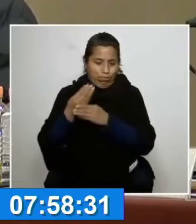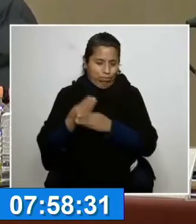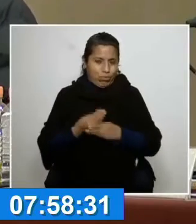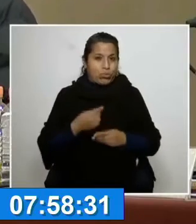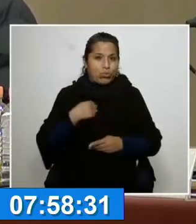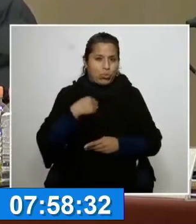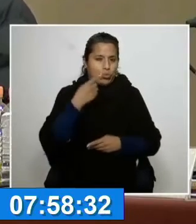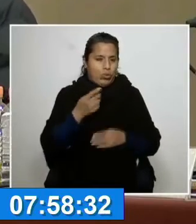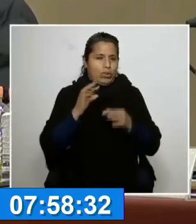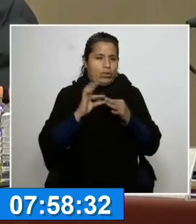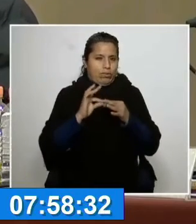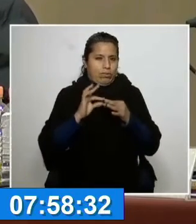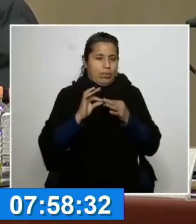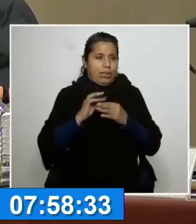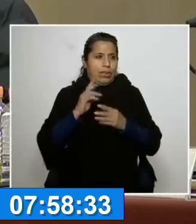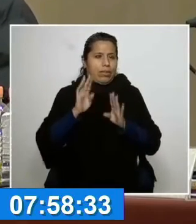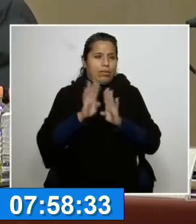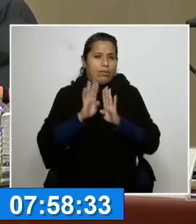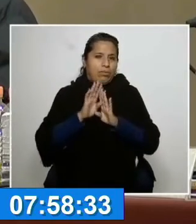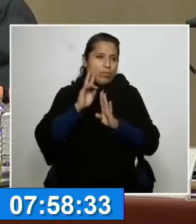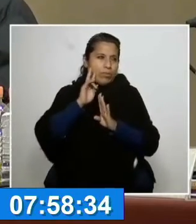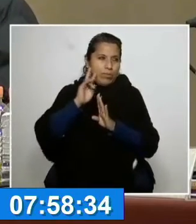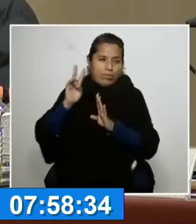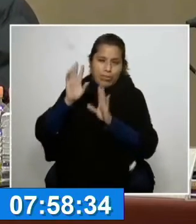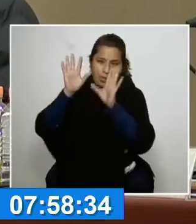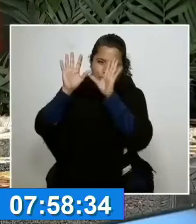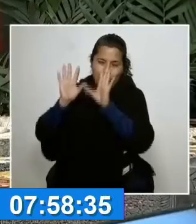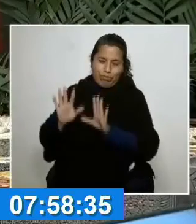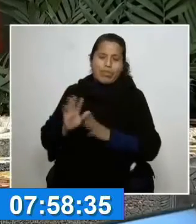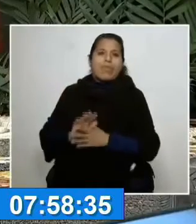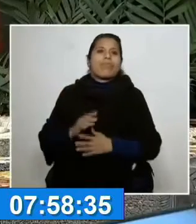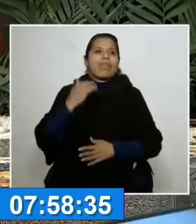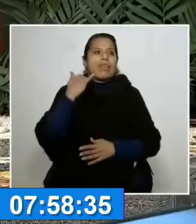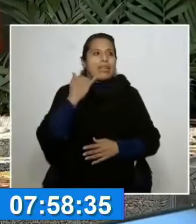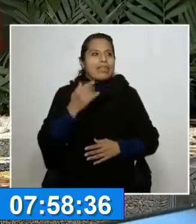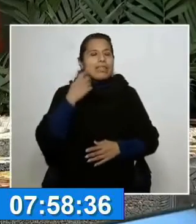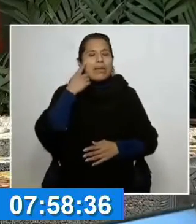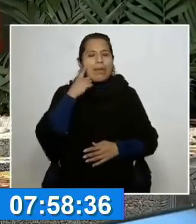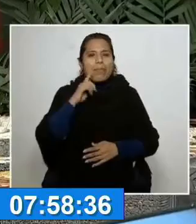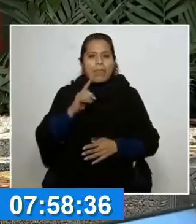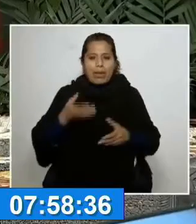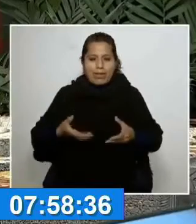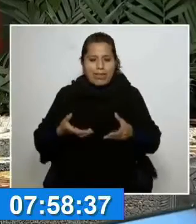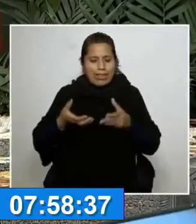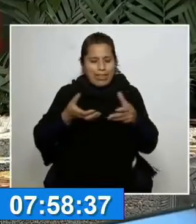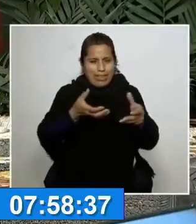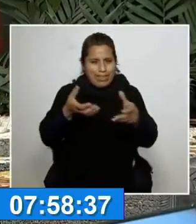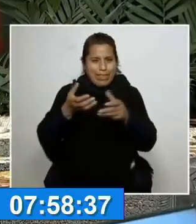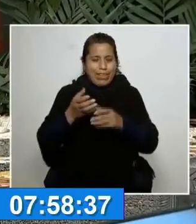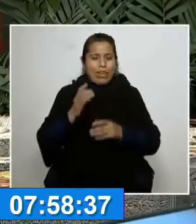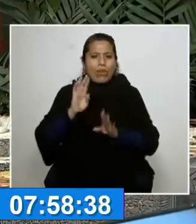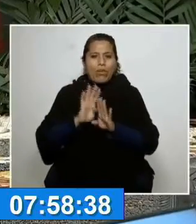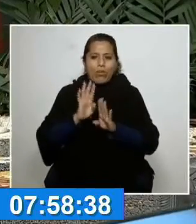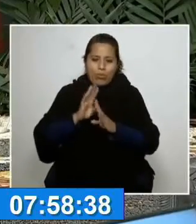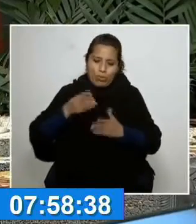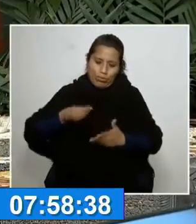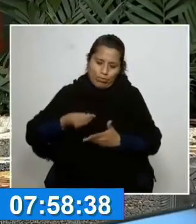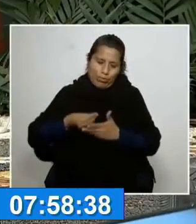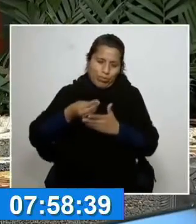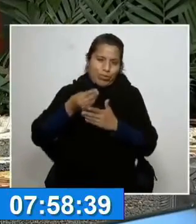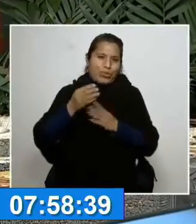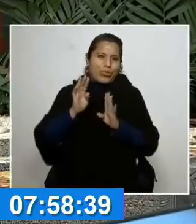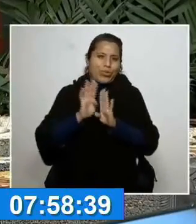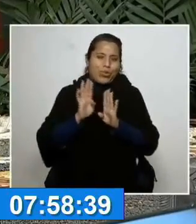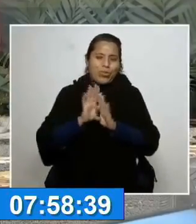4 carriles en 141.2 kilómetros y una inversión mixta de 3.988 millones de pesos